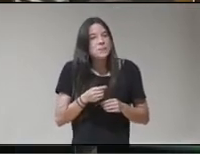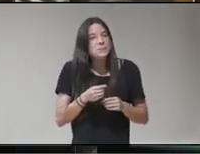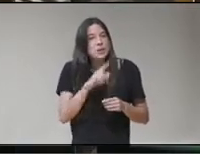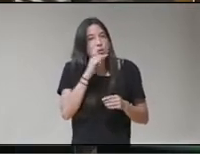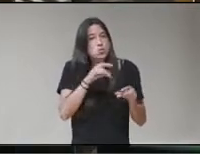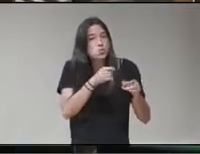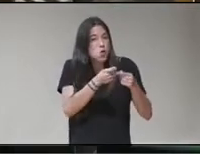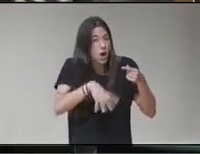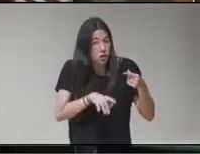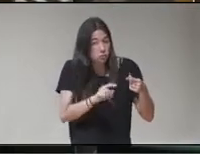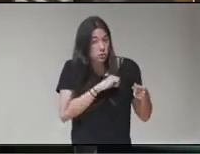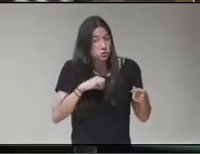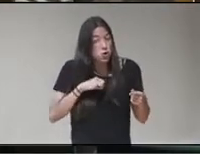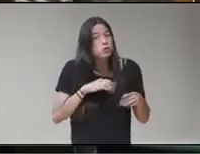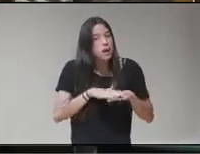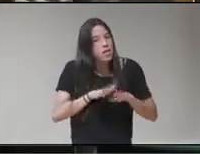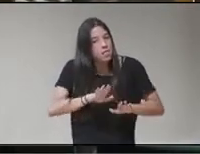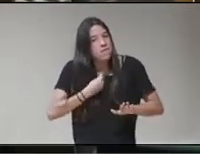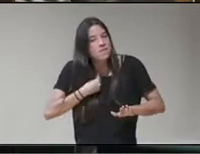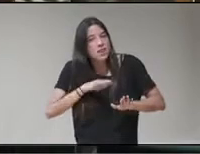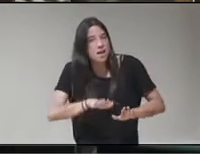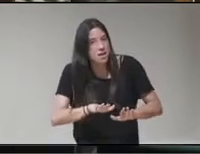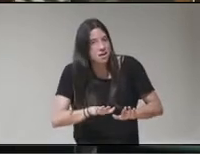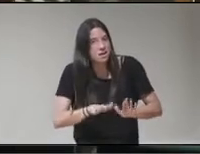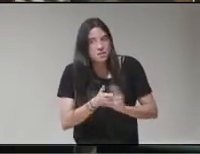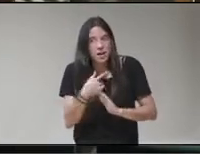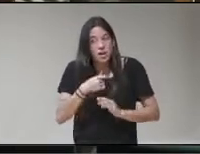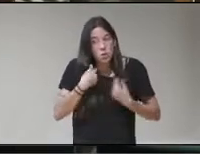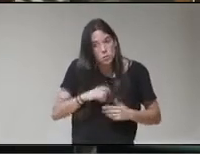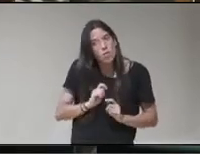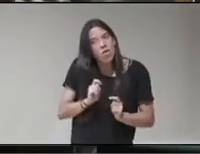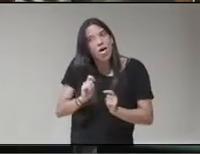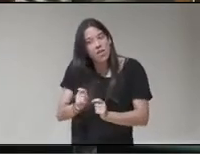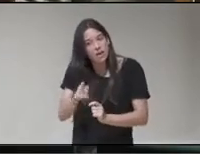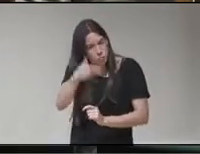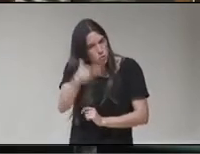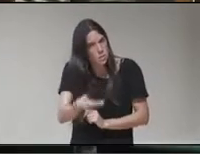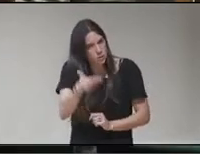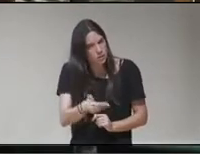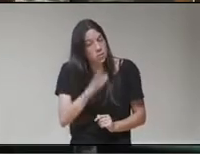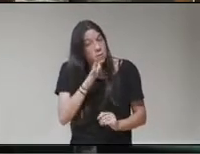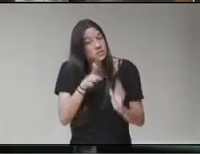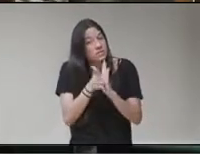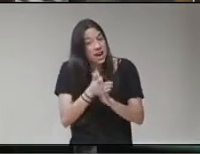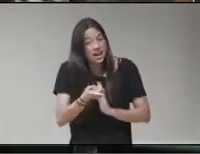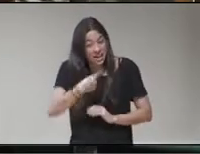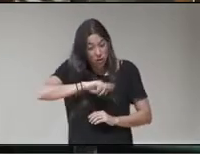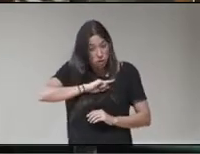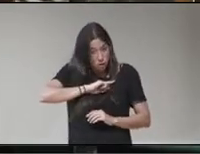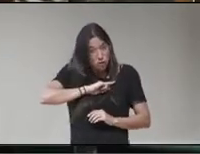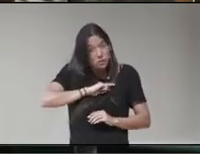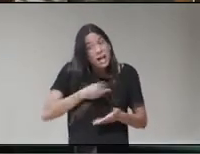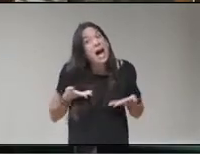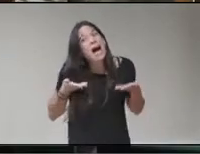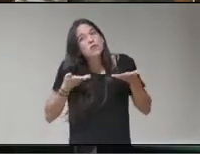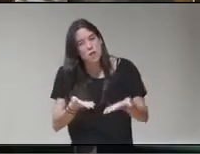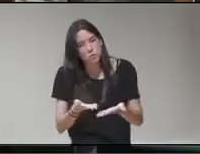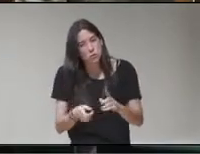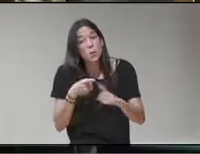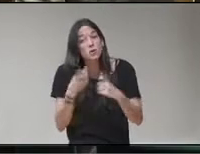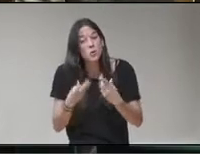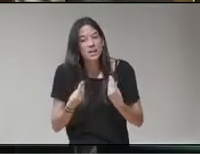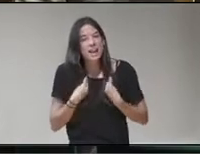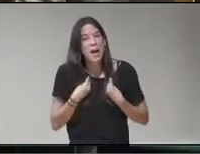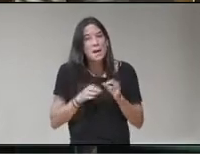en aquel lugar. ¿Entendéis? Esto es muy importante porque implica que nosotros estamos poniendo de nuestra parte para que la